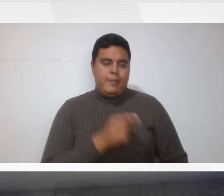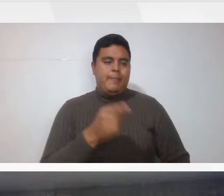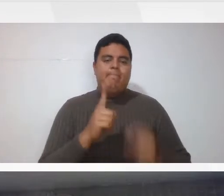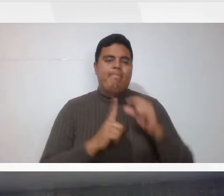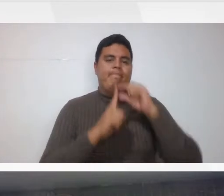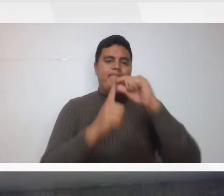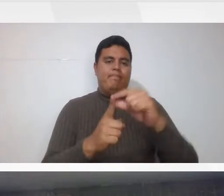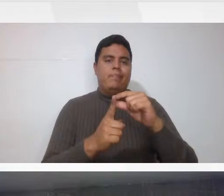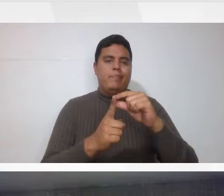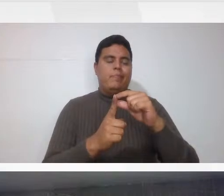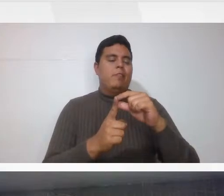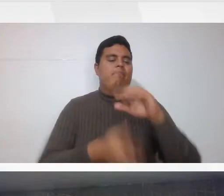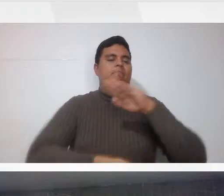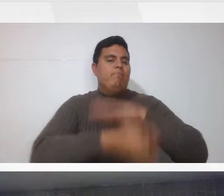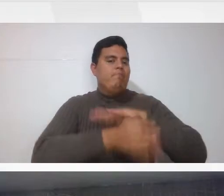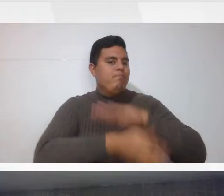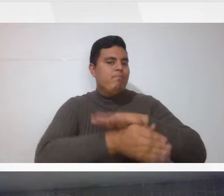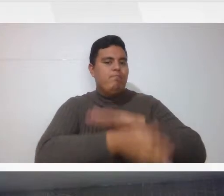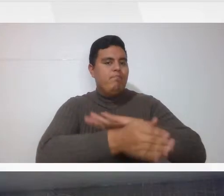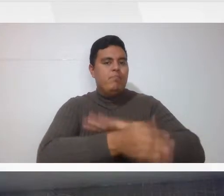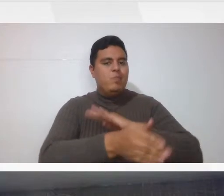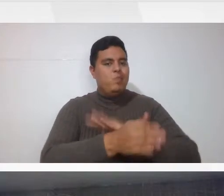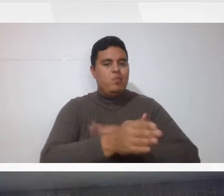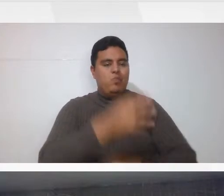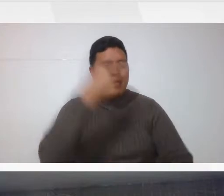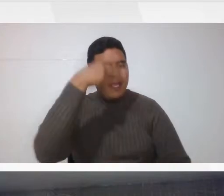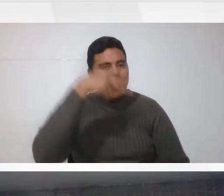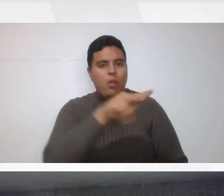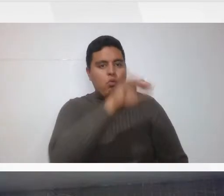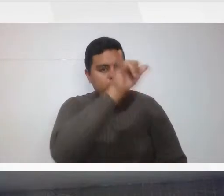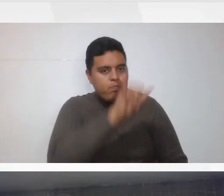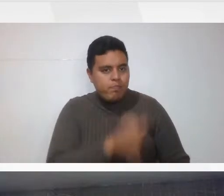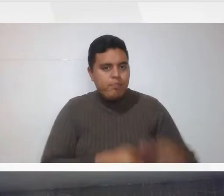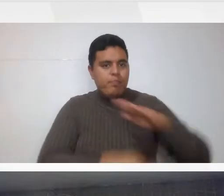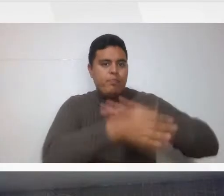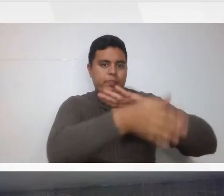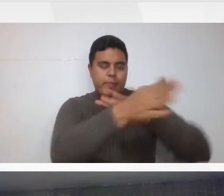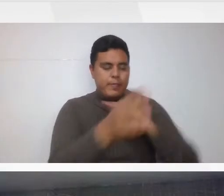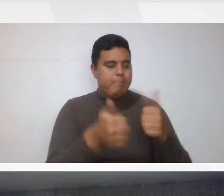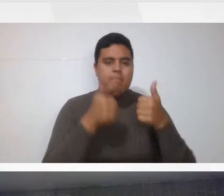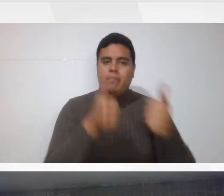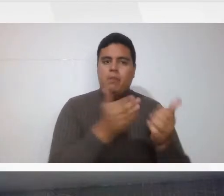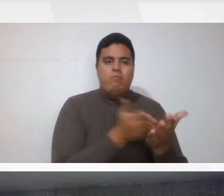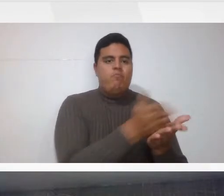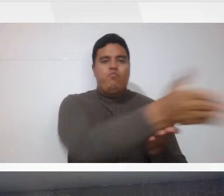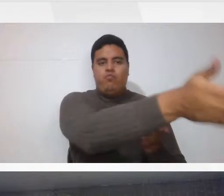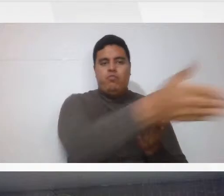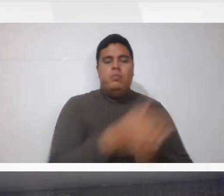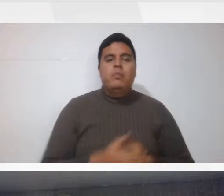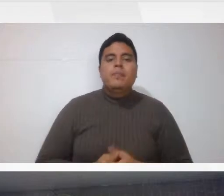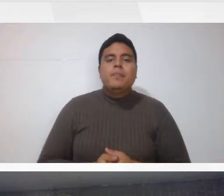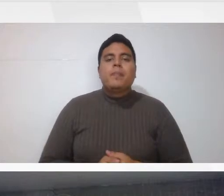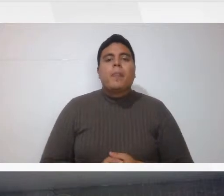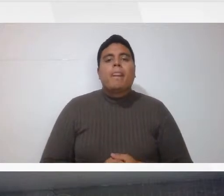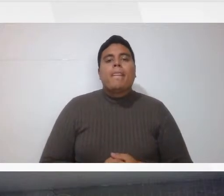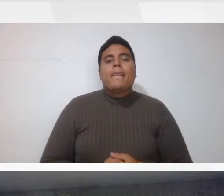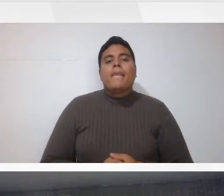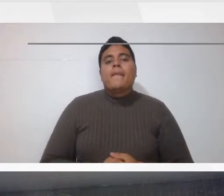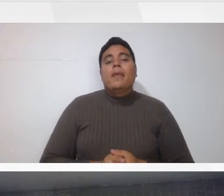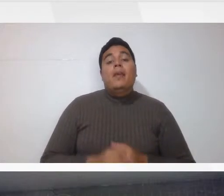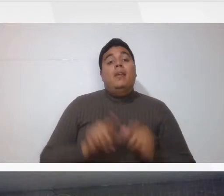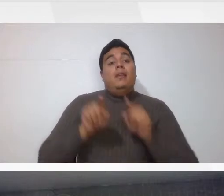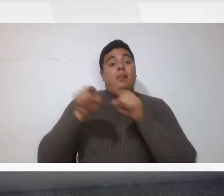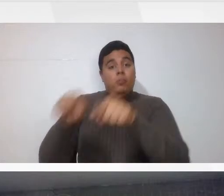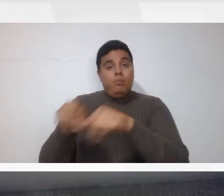que siga así, porque él como va muy bien. Y acá en la escuela, decirle a la escuela